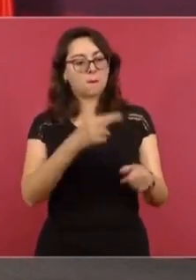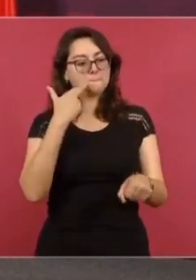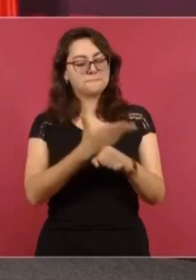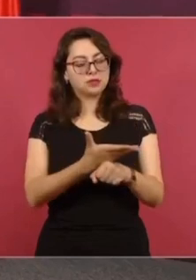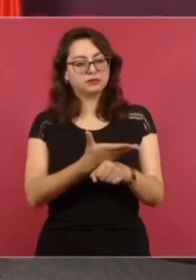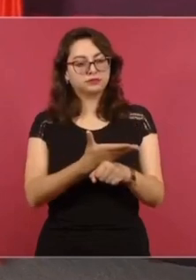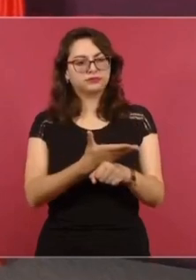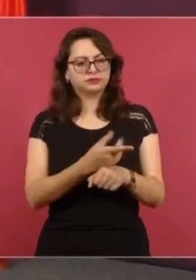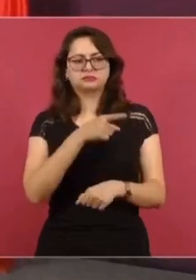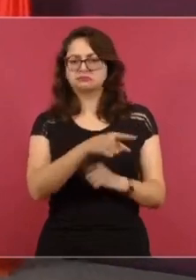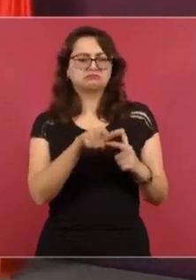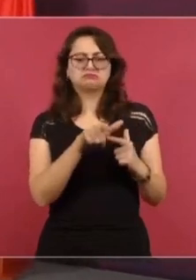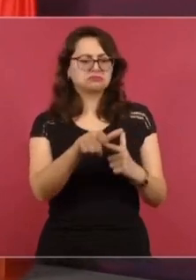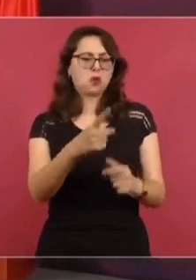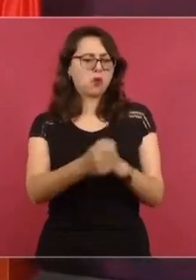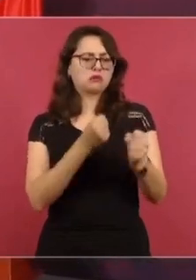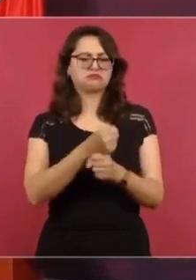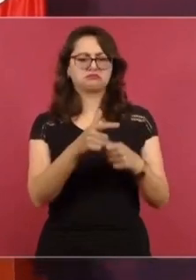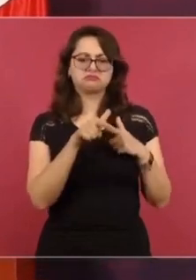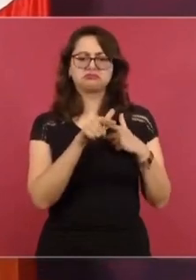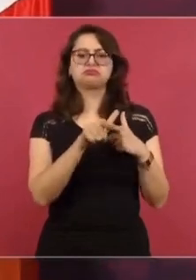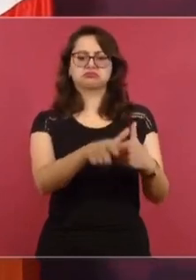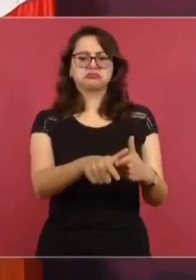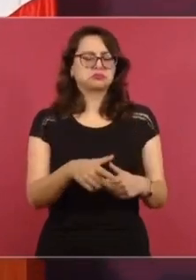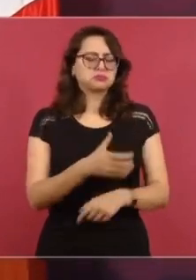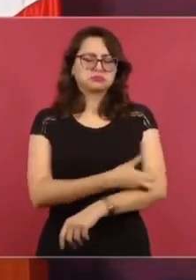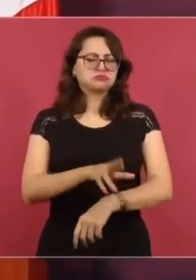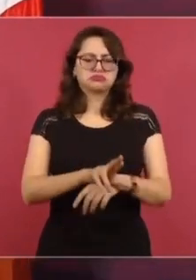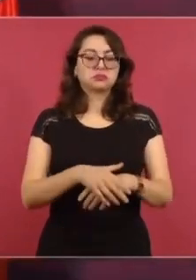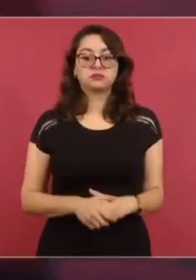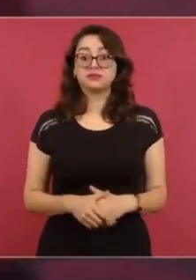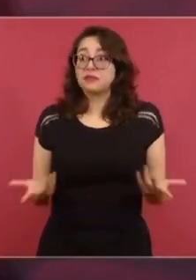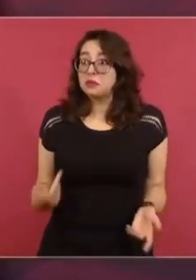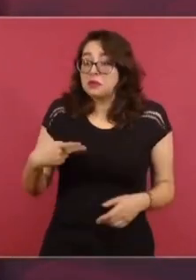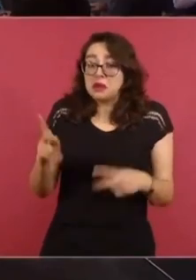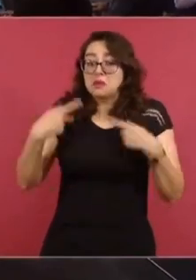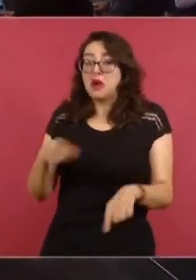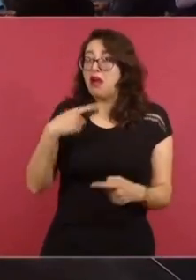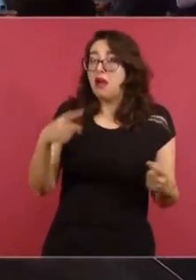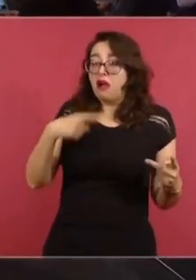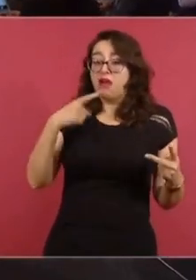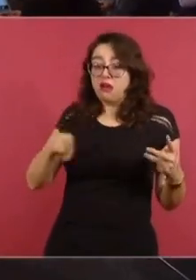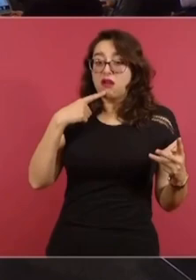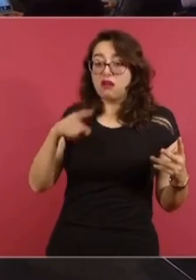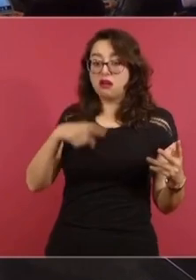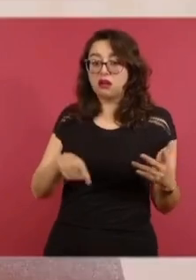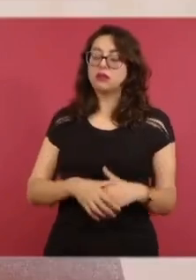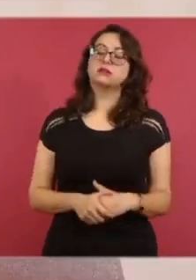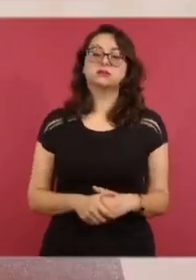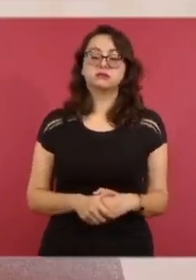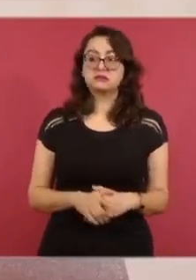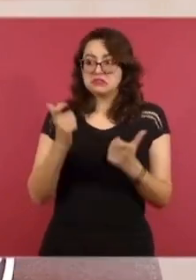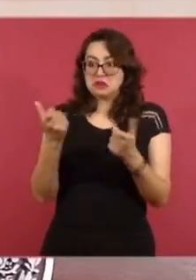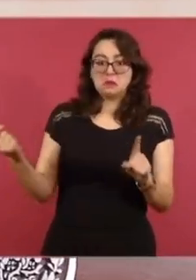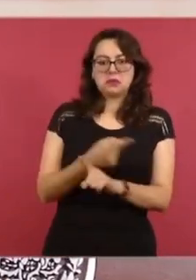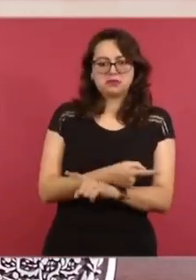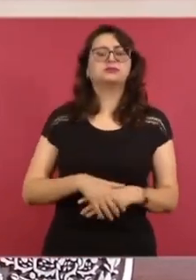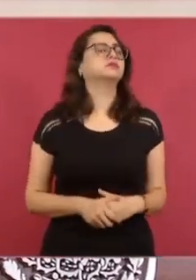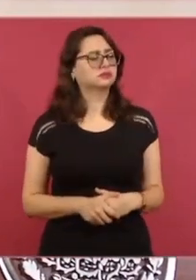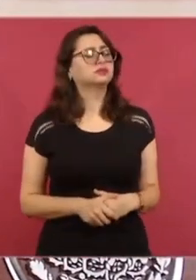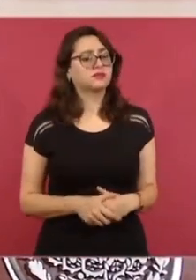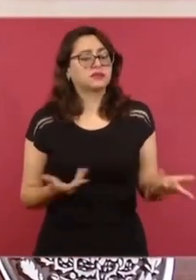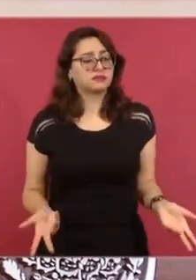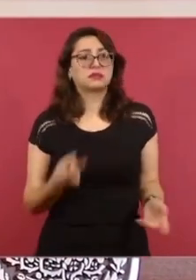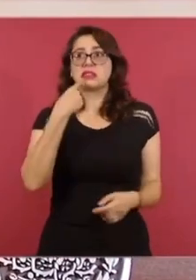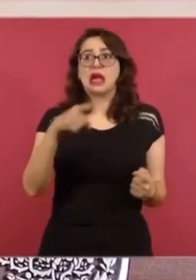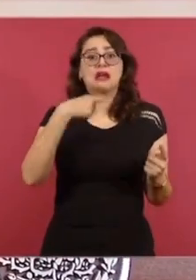ella va a continuar como la coordinadora. ¿Pese a esos señalamientos de recursos, de desvíos de recursos? Es que hay muchas denuncias y hay